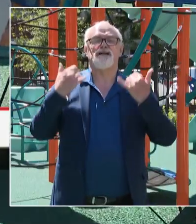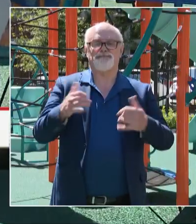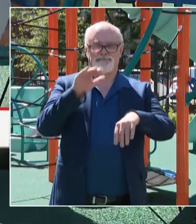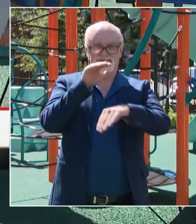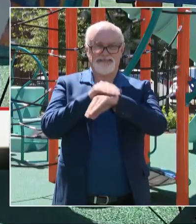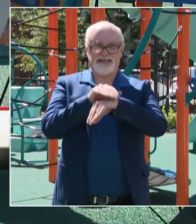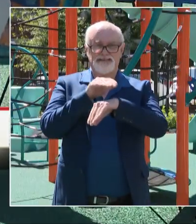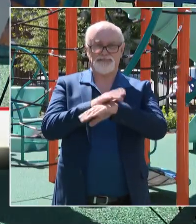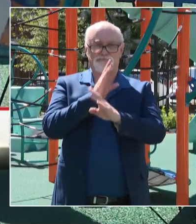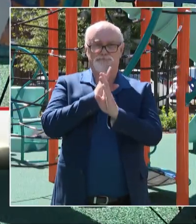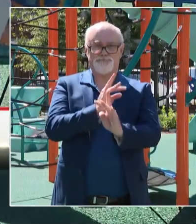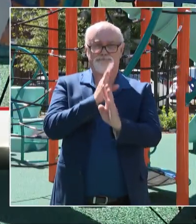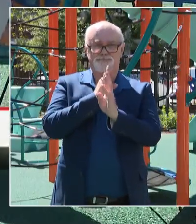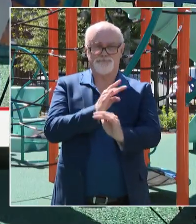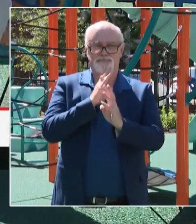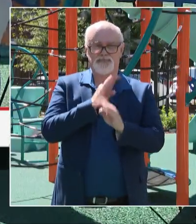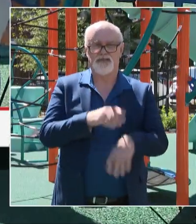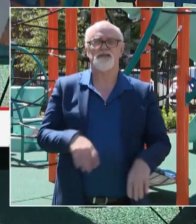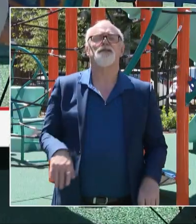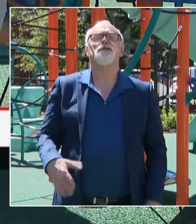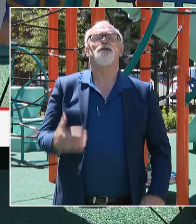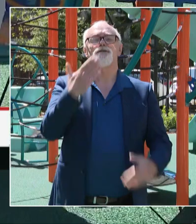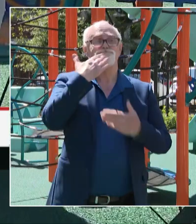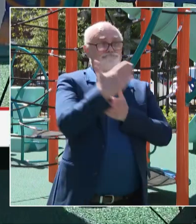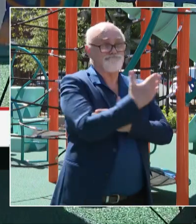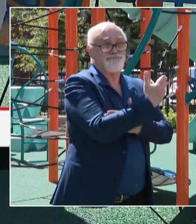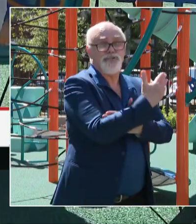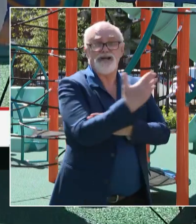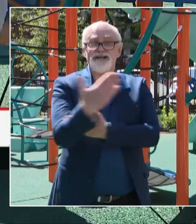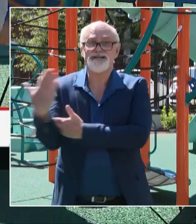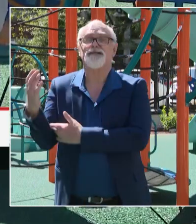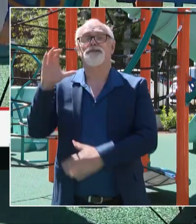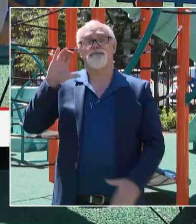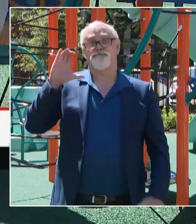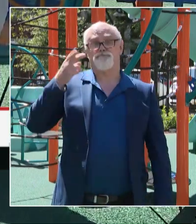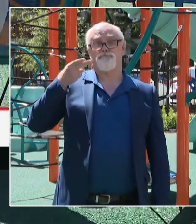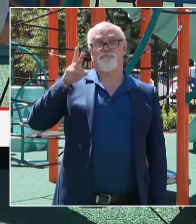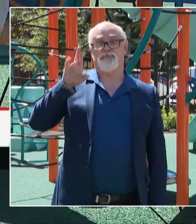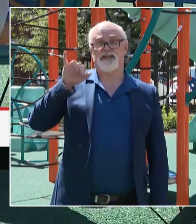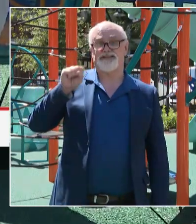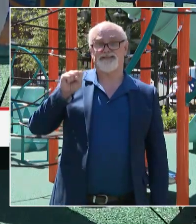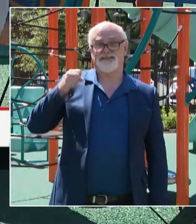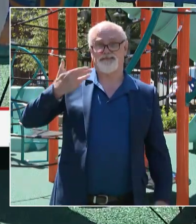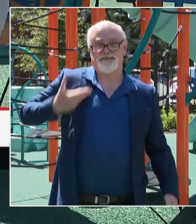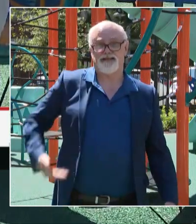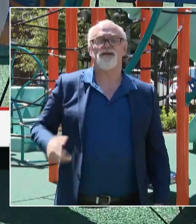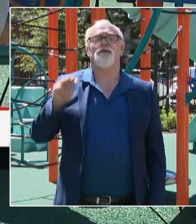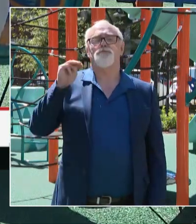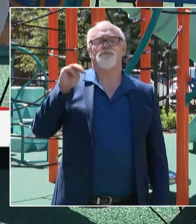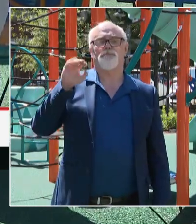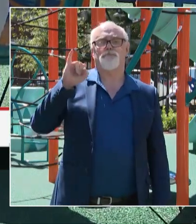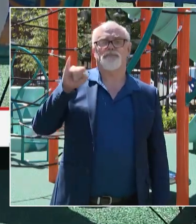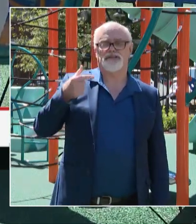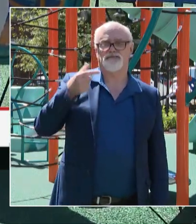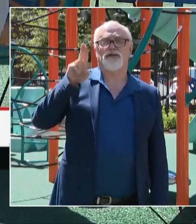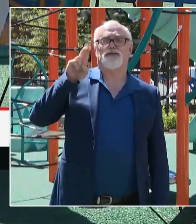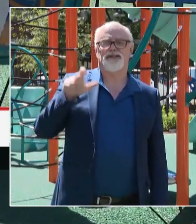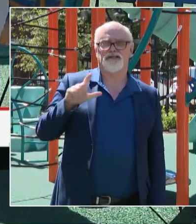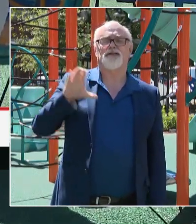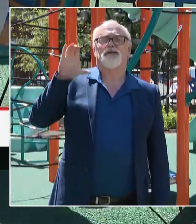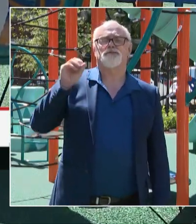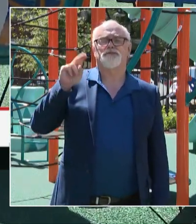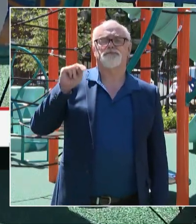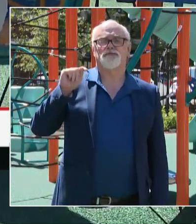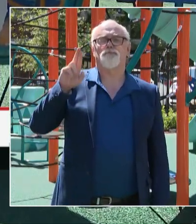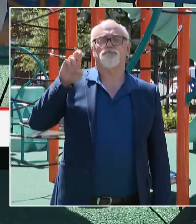There. Good morning. My name is Chris Miguel Contreras, and I'm a middle school student here at Oyster-Adams. It is so cool to